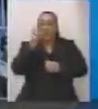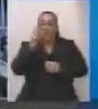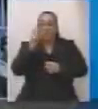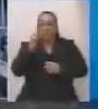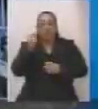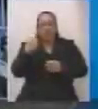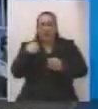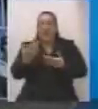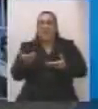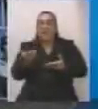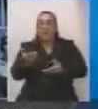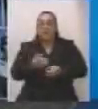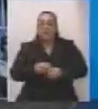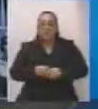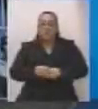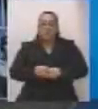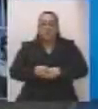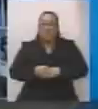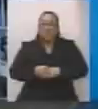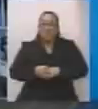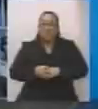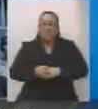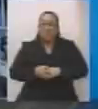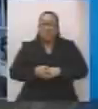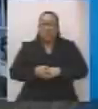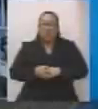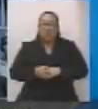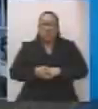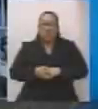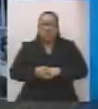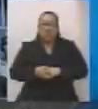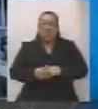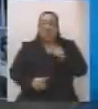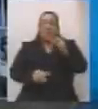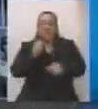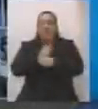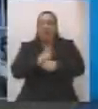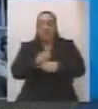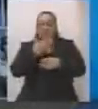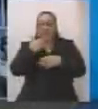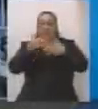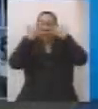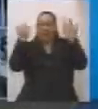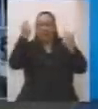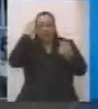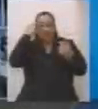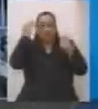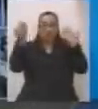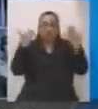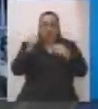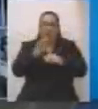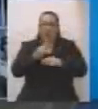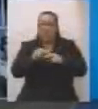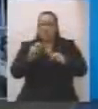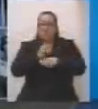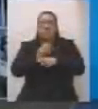cuenta con trabajadores de mayor capacitación. Los cuatro